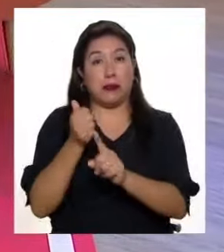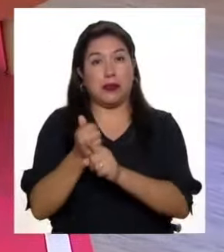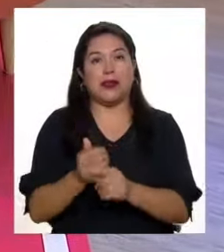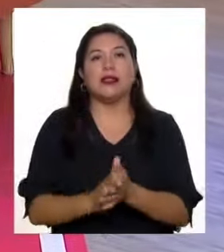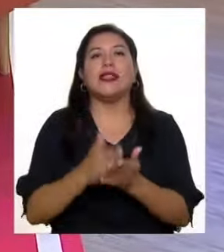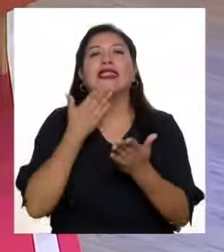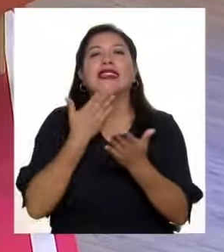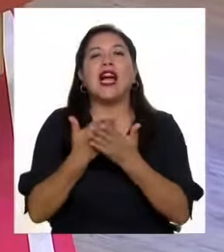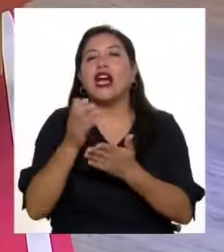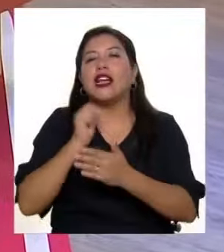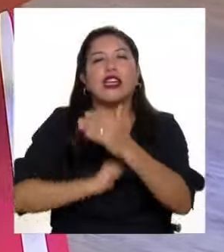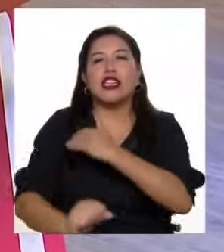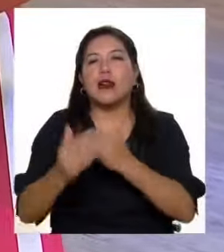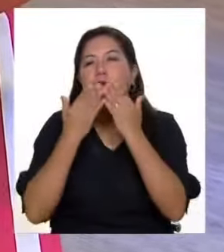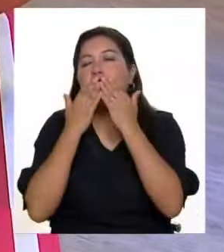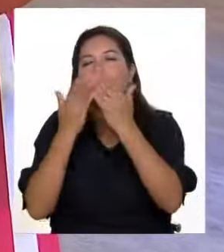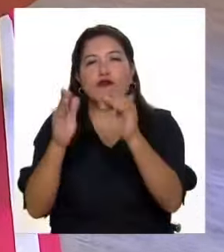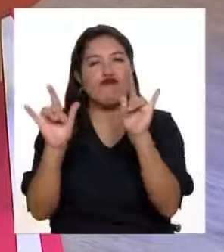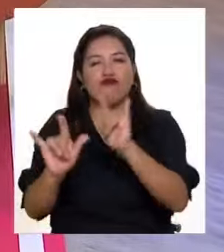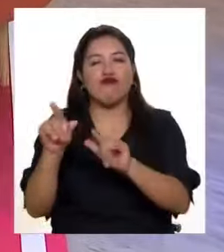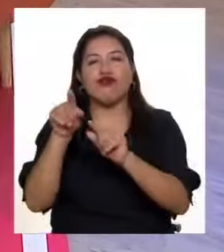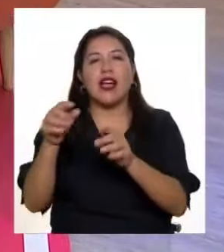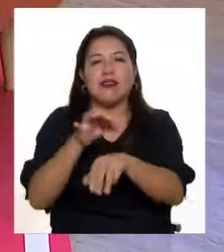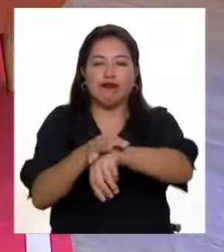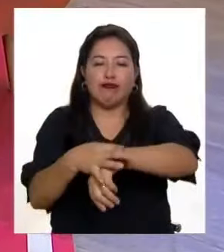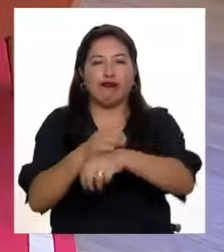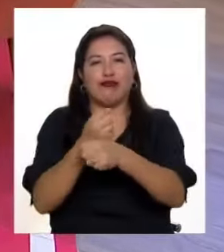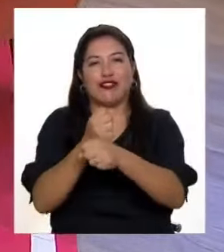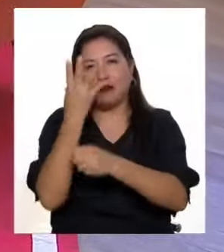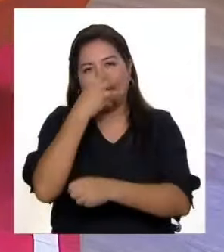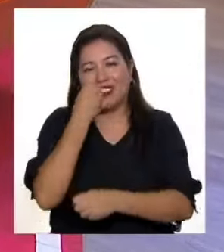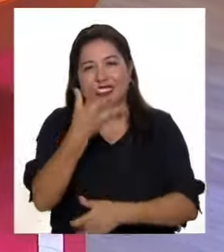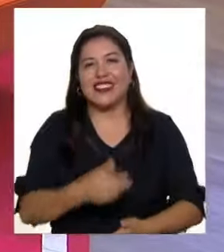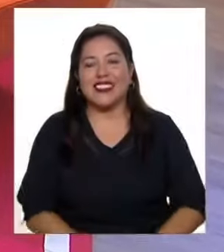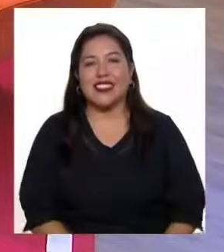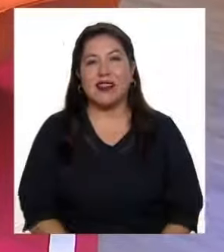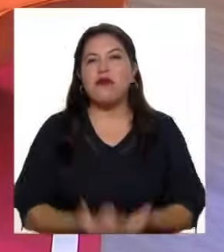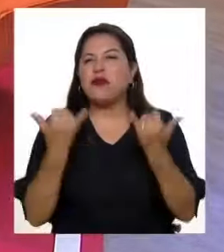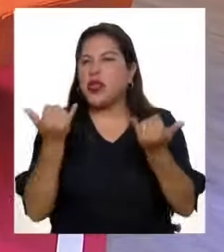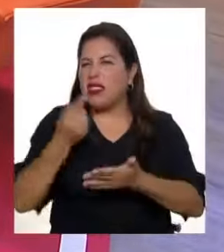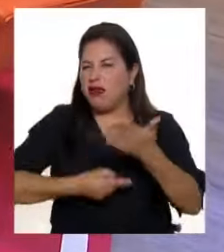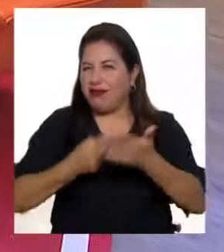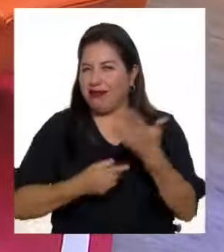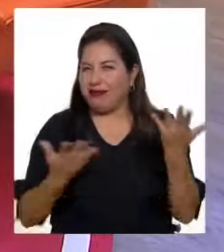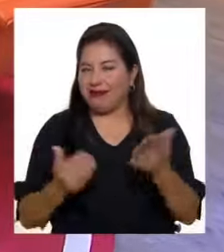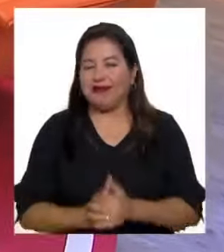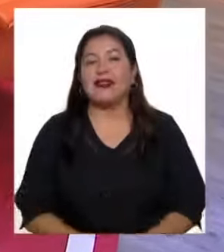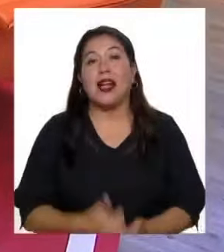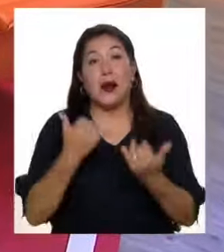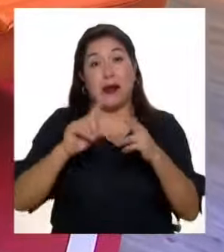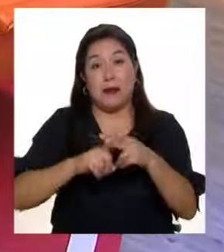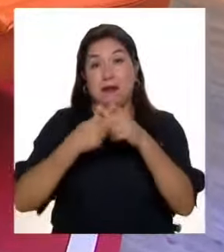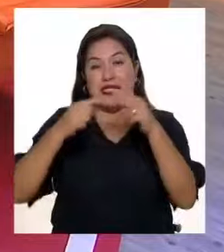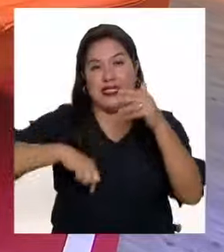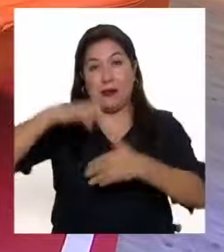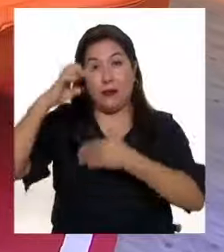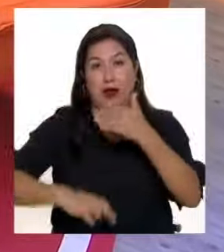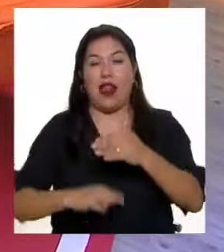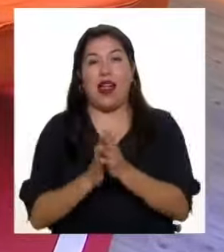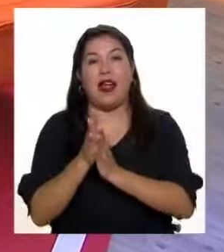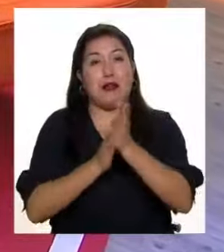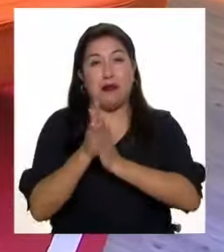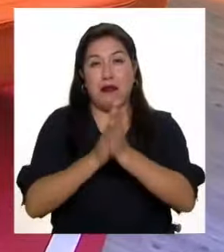nuestros besito relojes. Para mi bebé. ¡Mua! ¡Mua! Te amamos. Ahora sí, señor director. El día de hoy. Señor director, empecemos el programa porque vengo